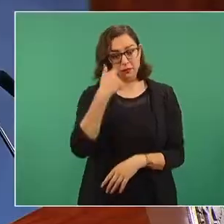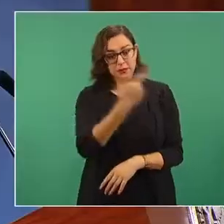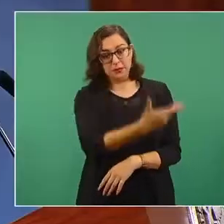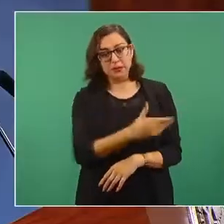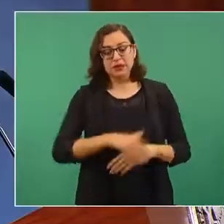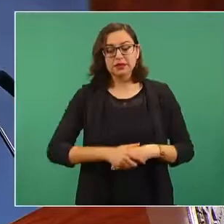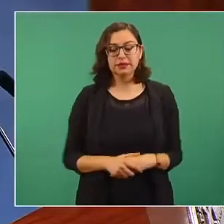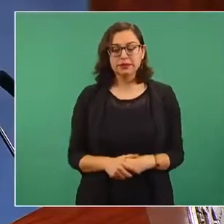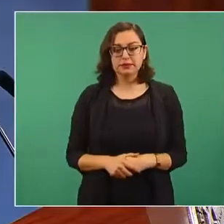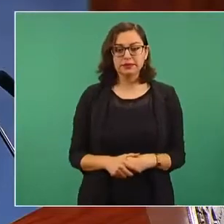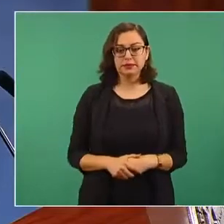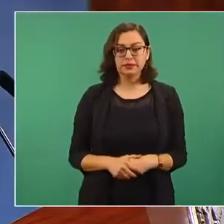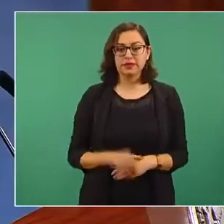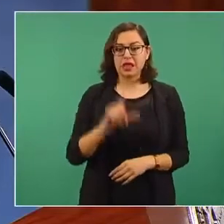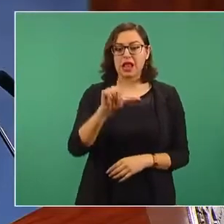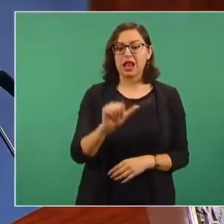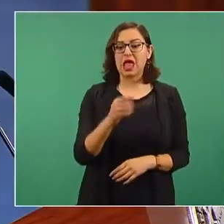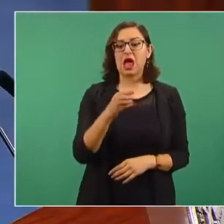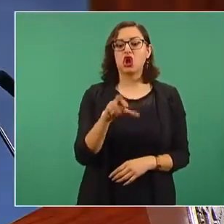¿de quién es la crónica?